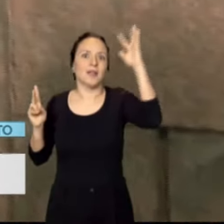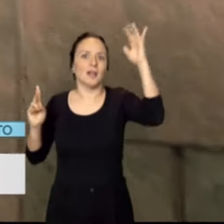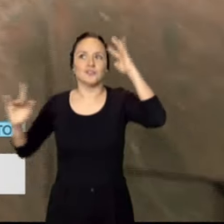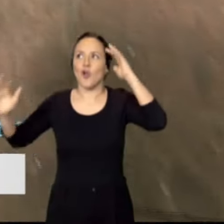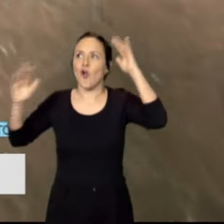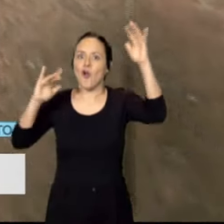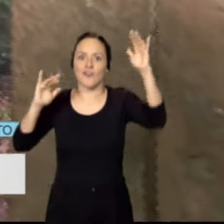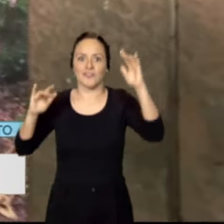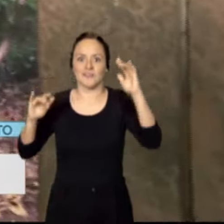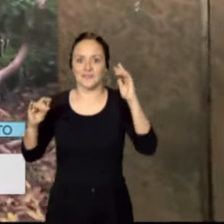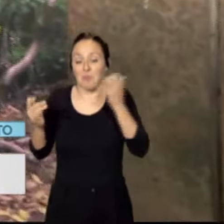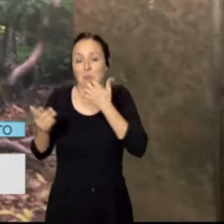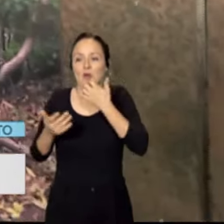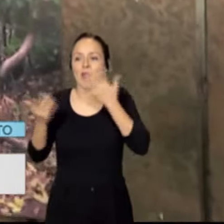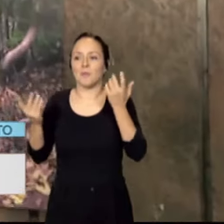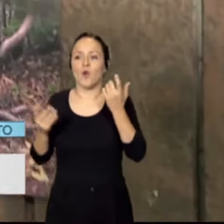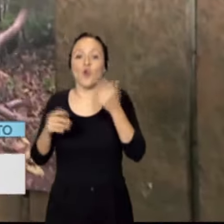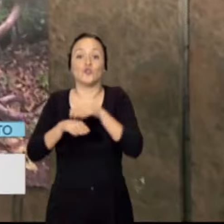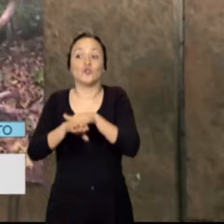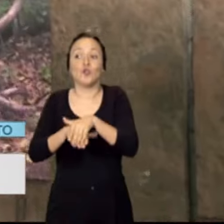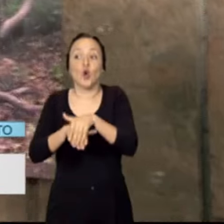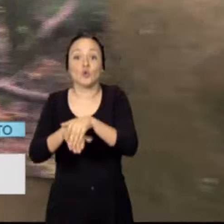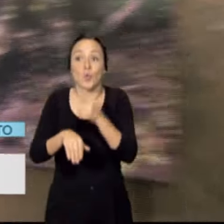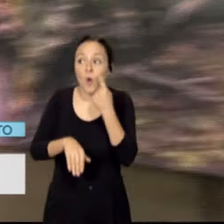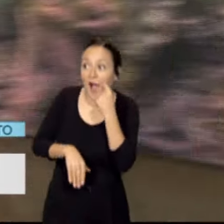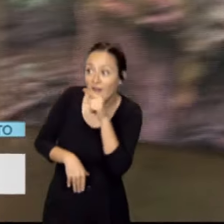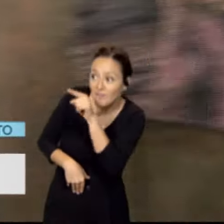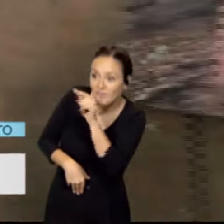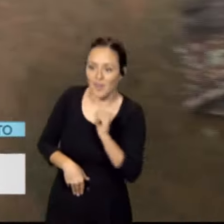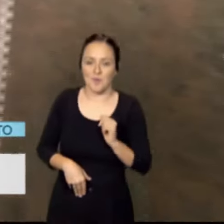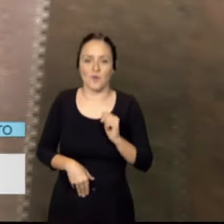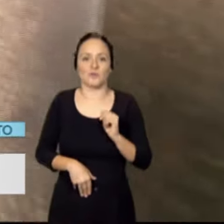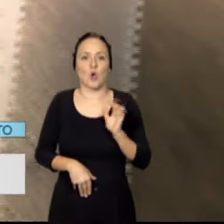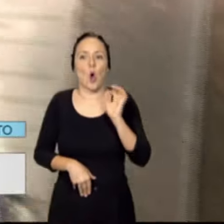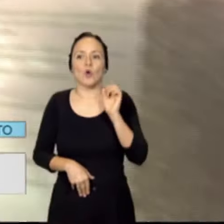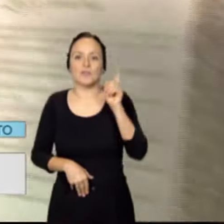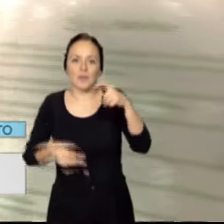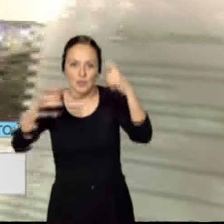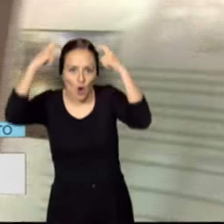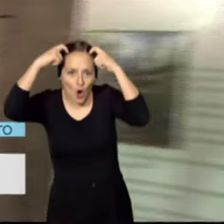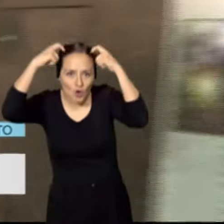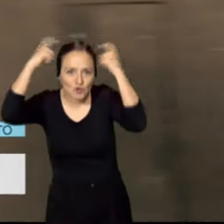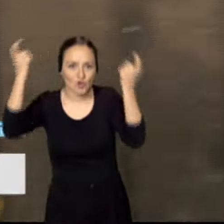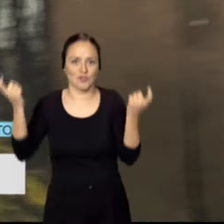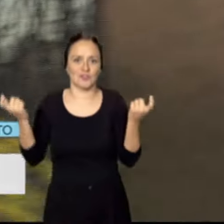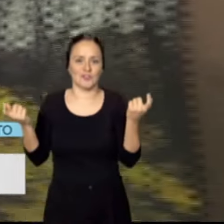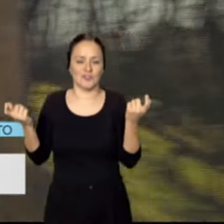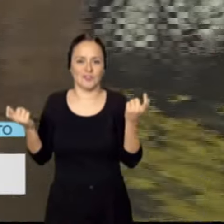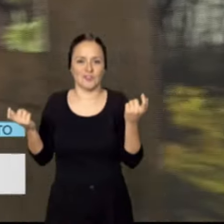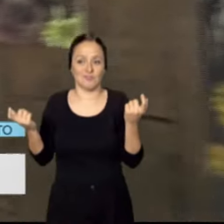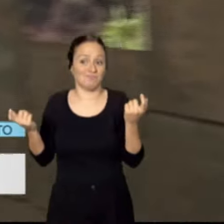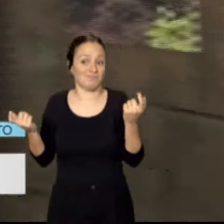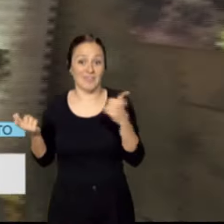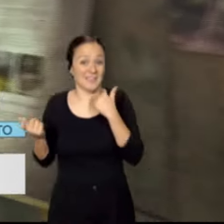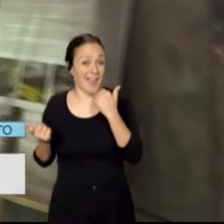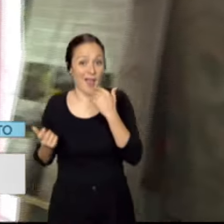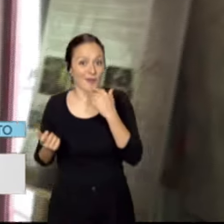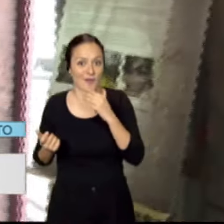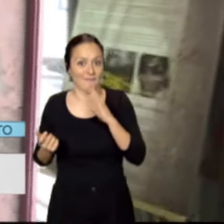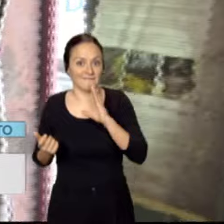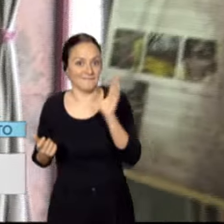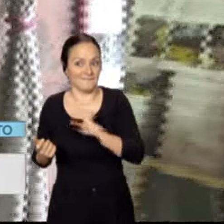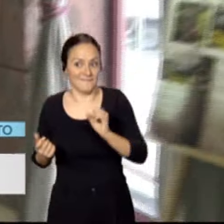hay por ejemplo hay una tortuga se va por allá hay unos osos y es una cosa increíble es la magia del